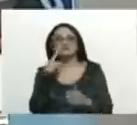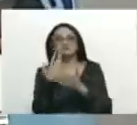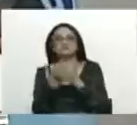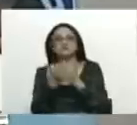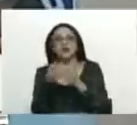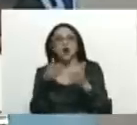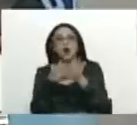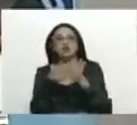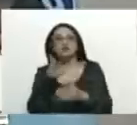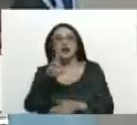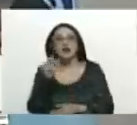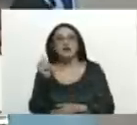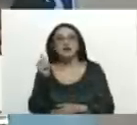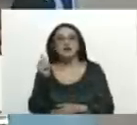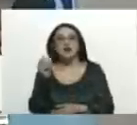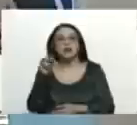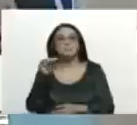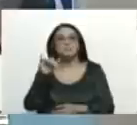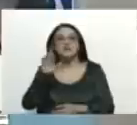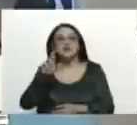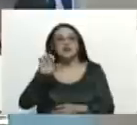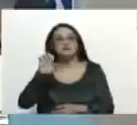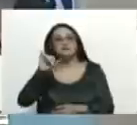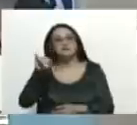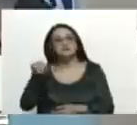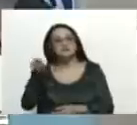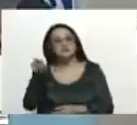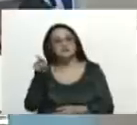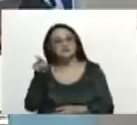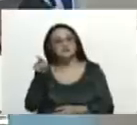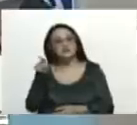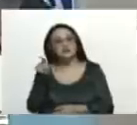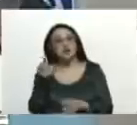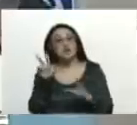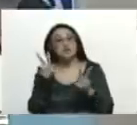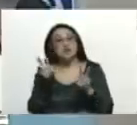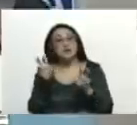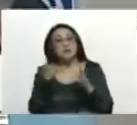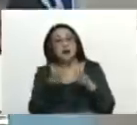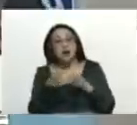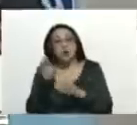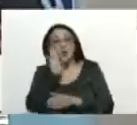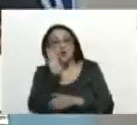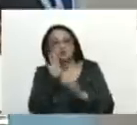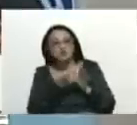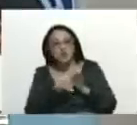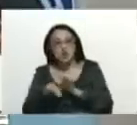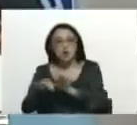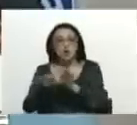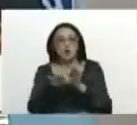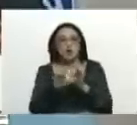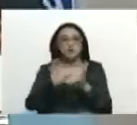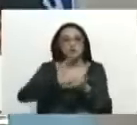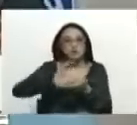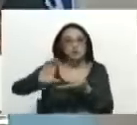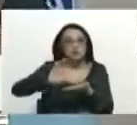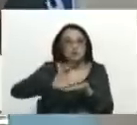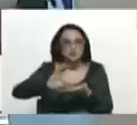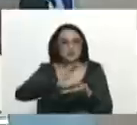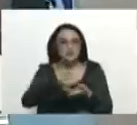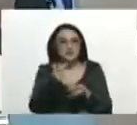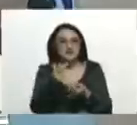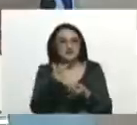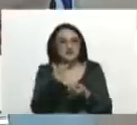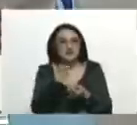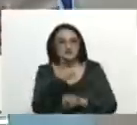Ramírez como ya lo dije por una trama de corrupción que consistía en recibir sobornos a cambio